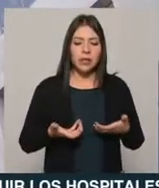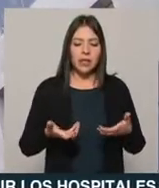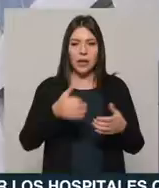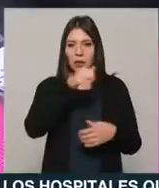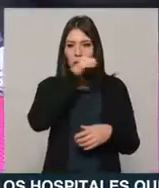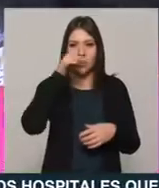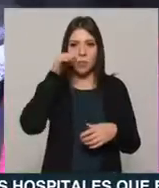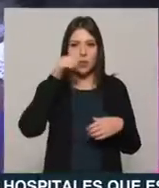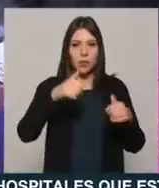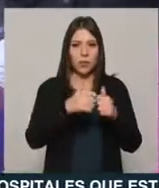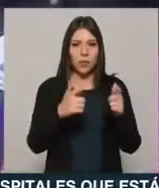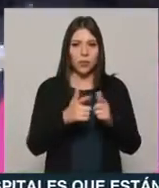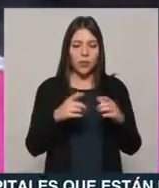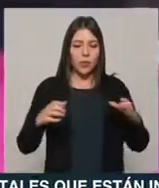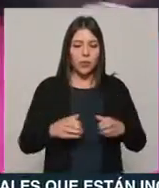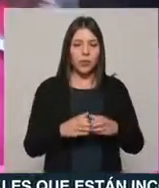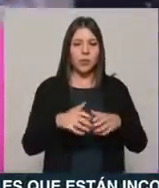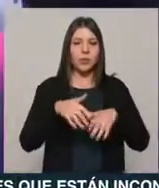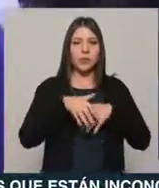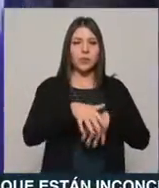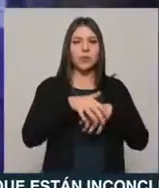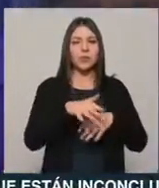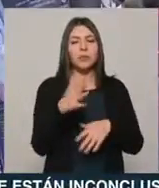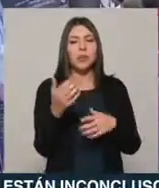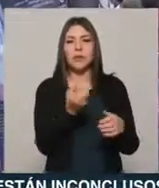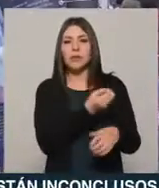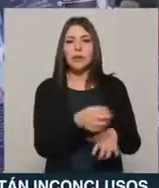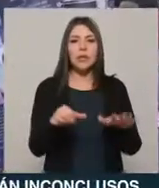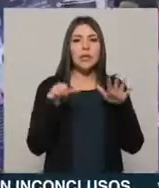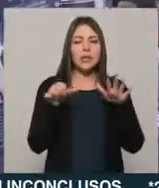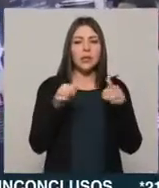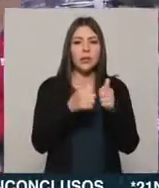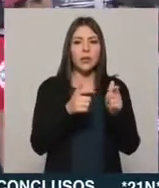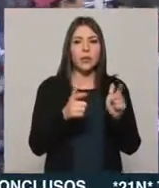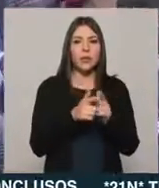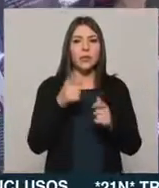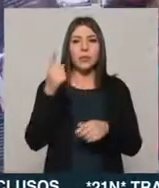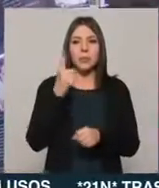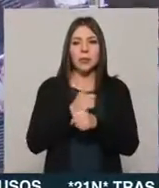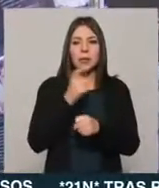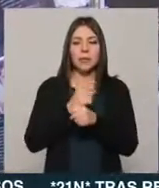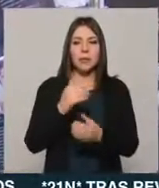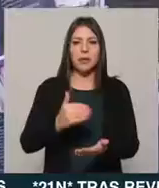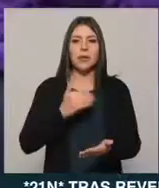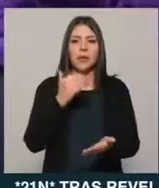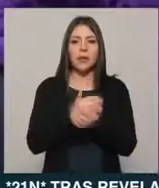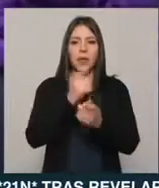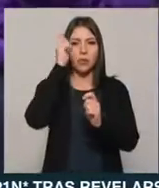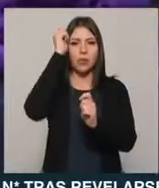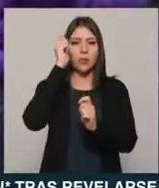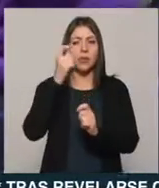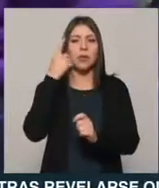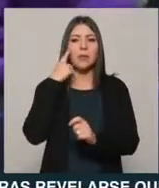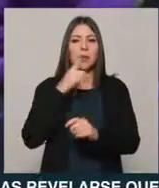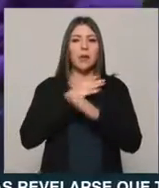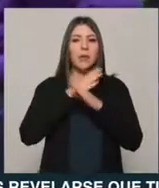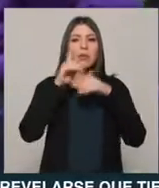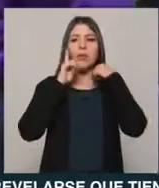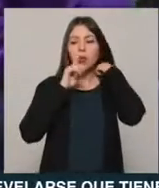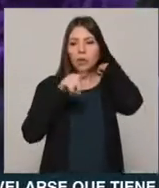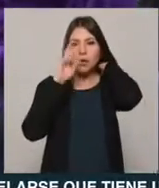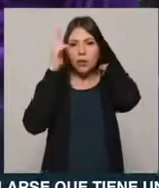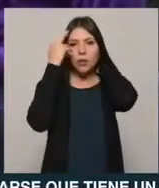el contingente integrado por al menos 16 colectivos hizo una parada en el antimonumento feminista para recordar a quienes han sido víctimas